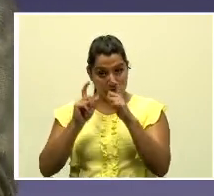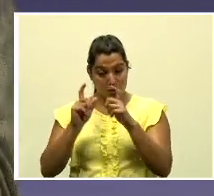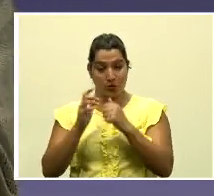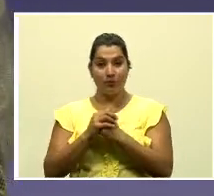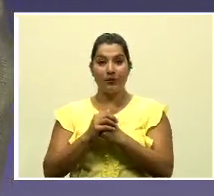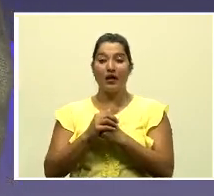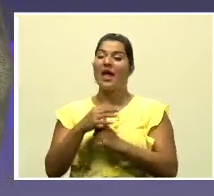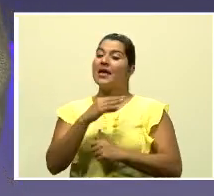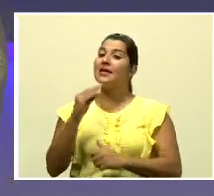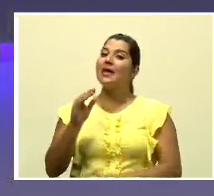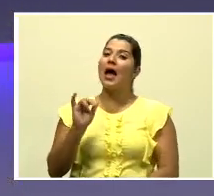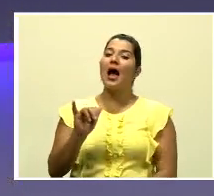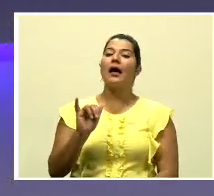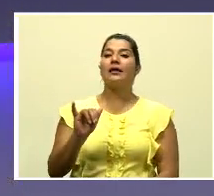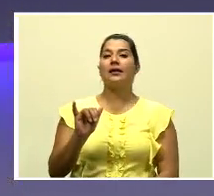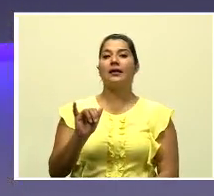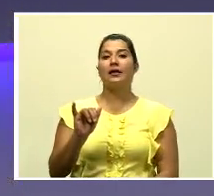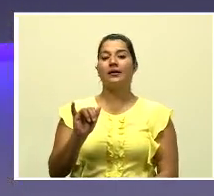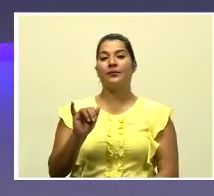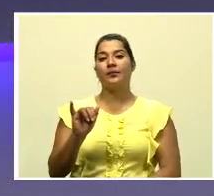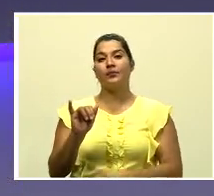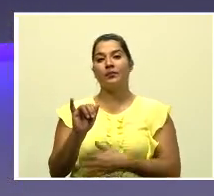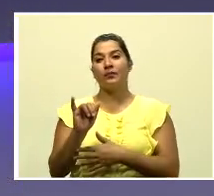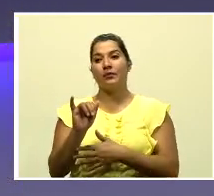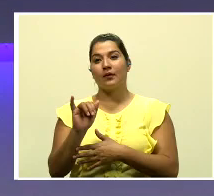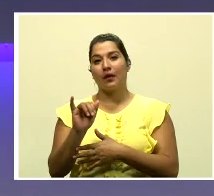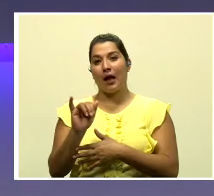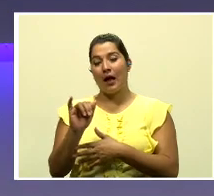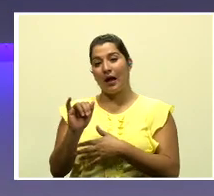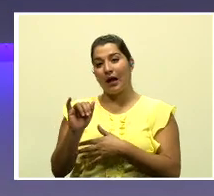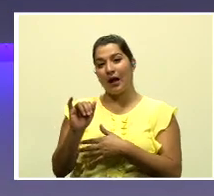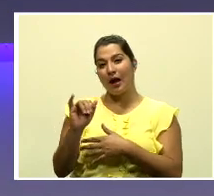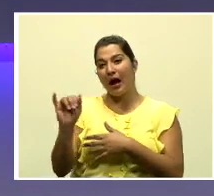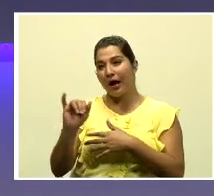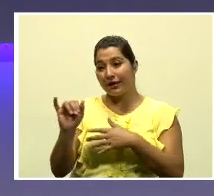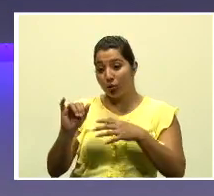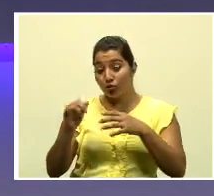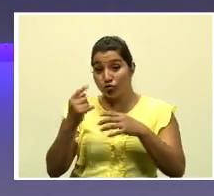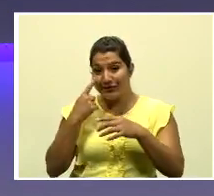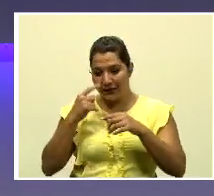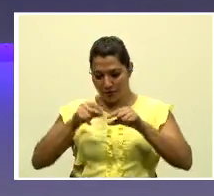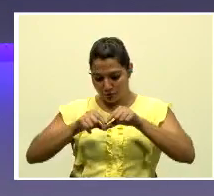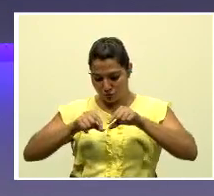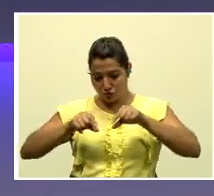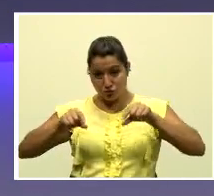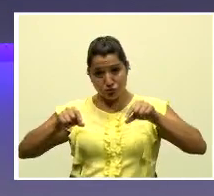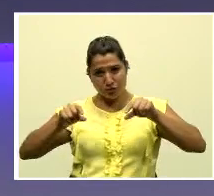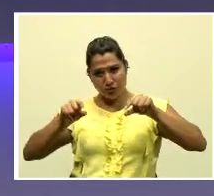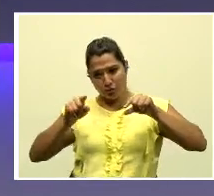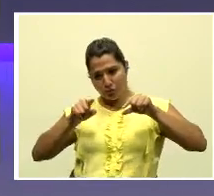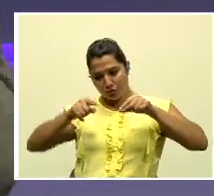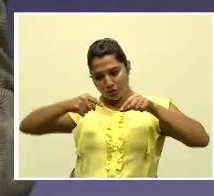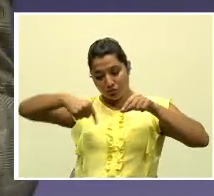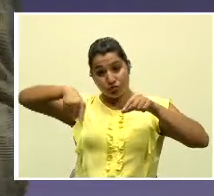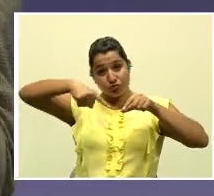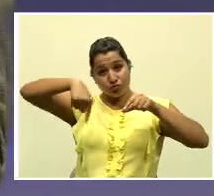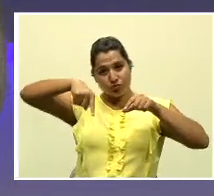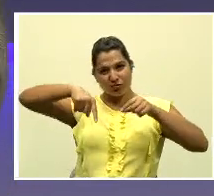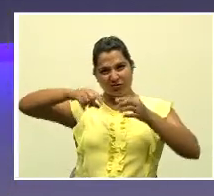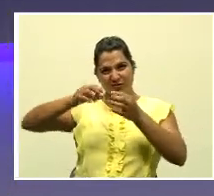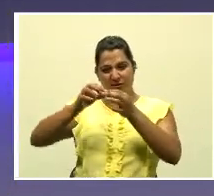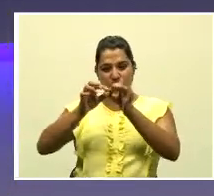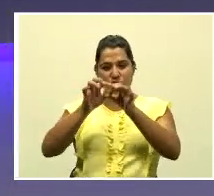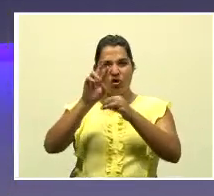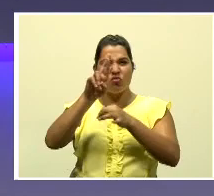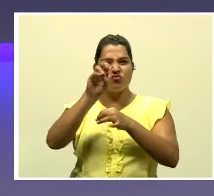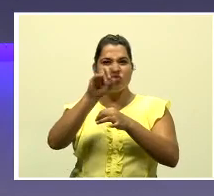ahí hay como una traducción de aquello que usted captó en el negativo, y para el caso de la fotografía digital, en el archivo, porque